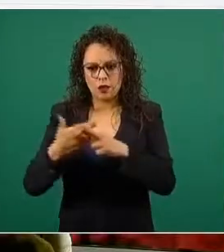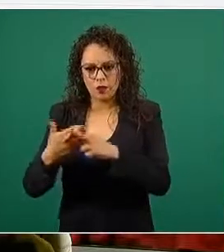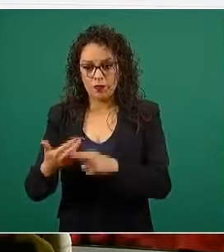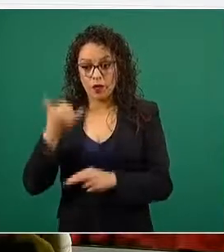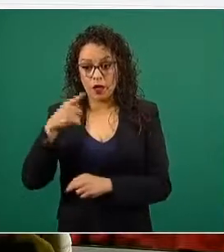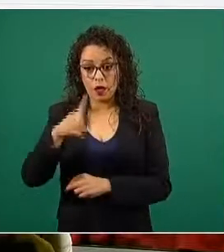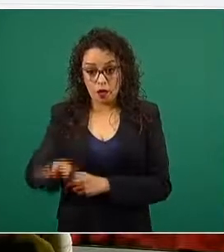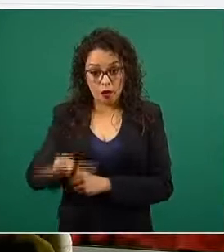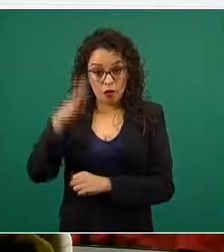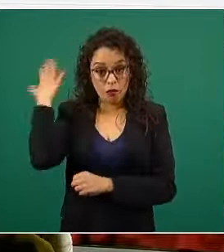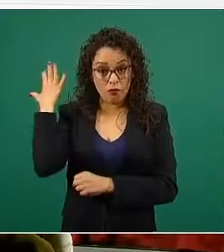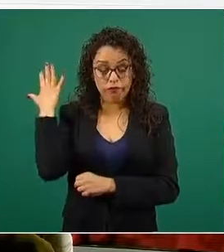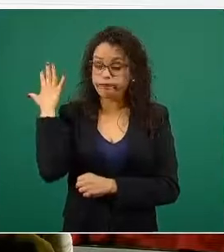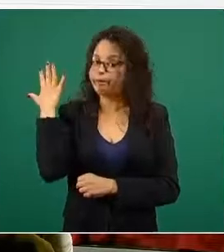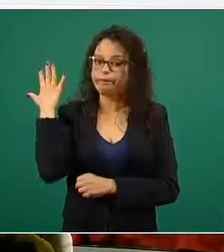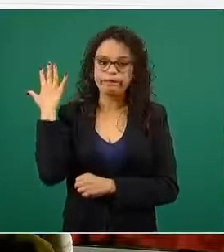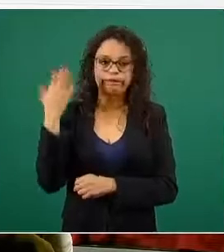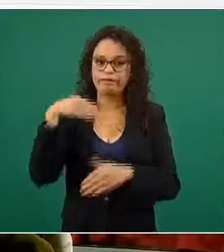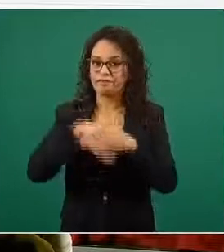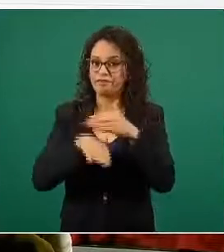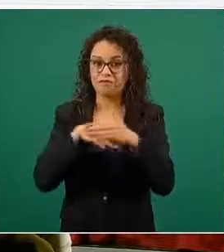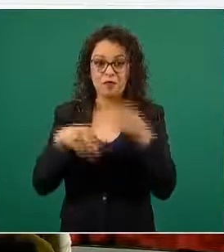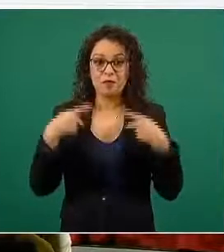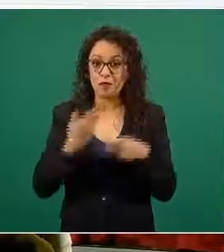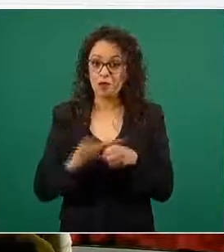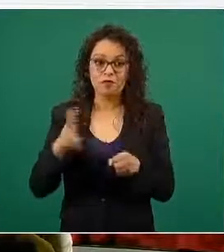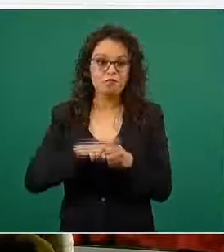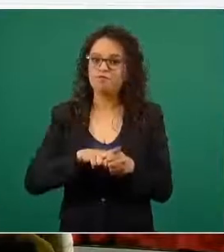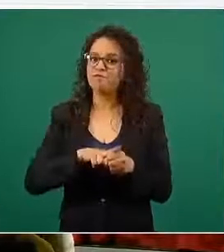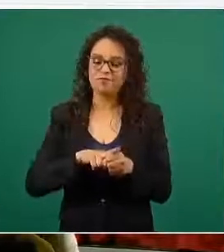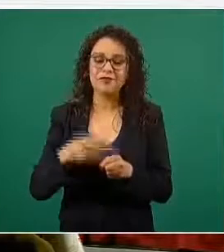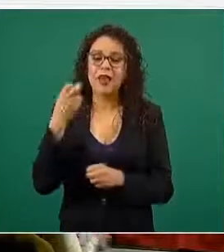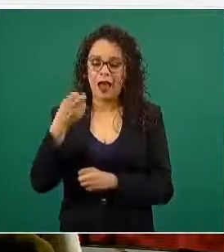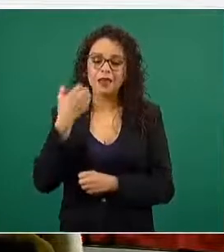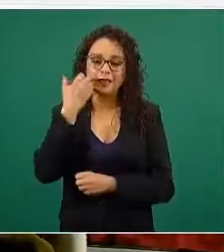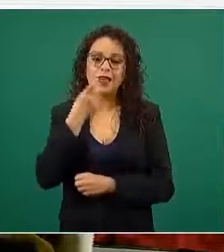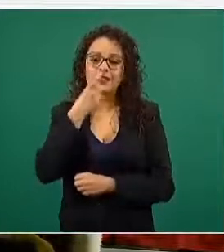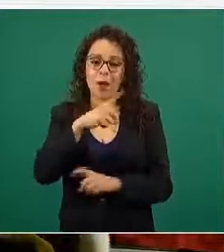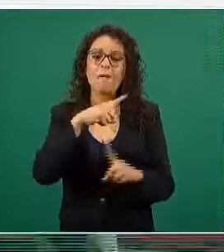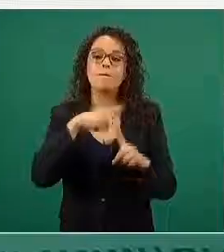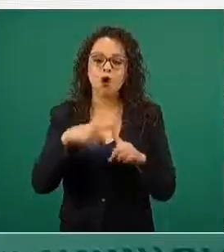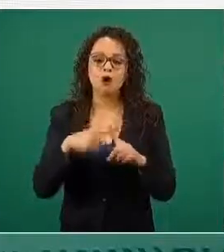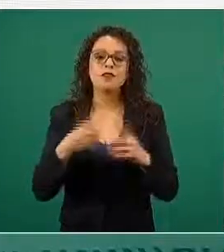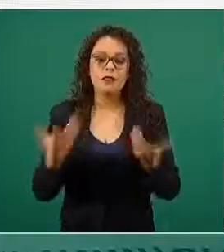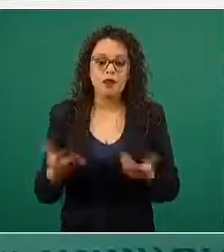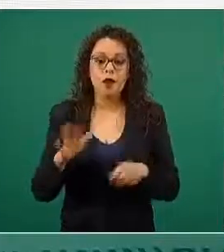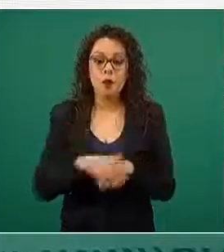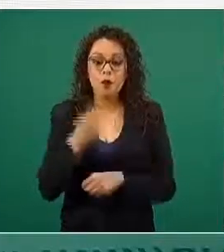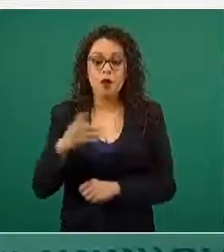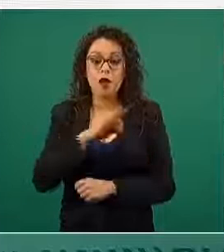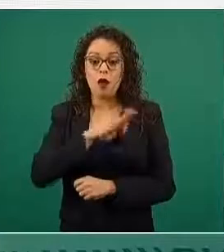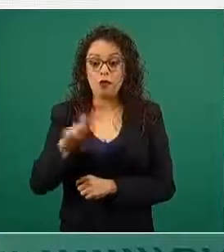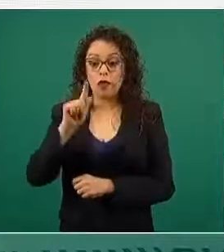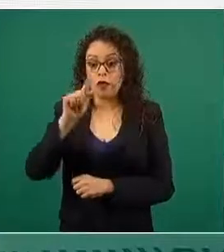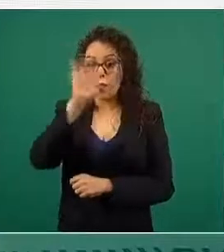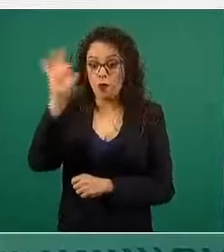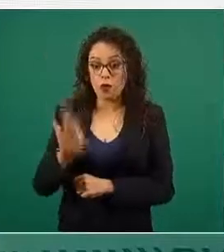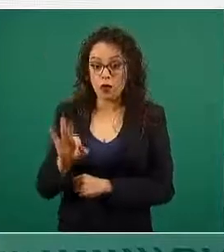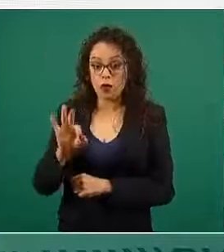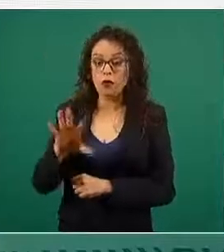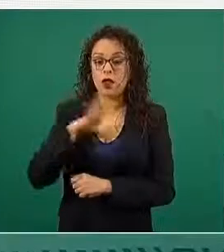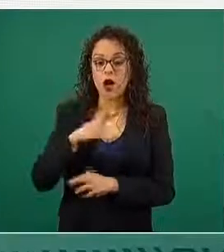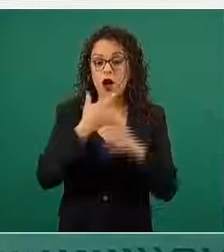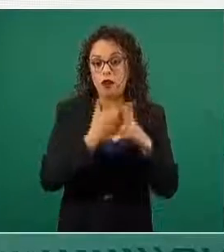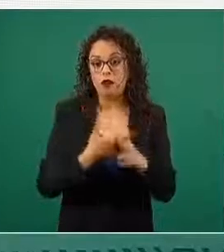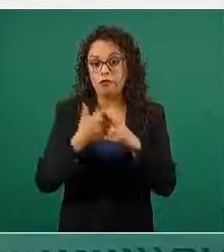velocidad importante de ocupación hospitalaria. Eso es positivo, le permite tener más de 70% de